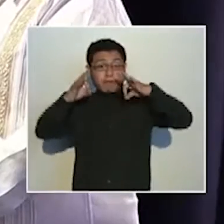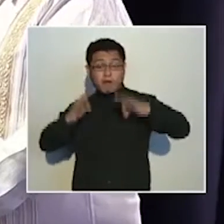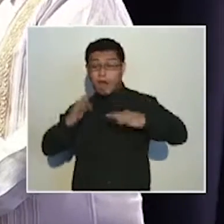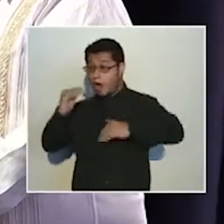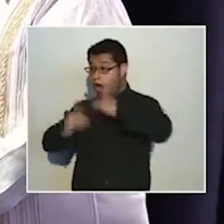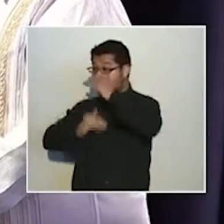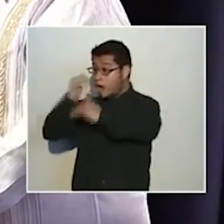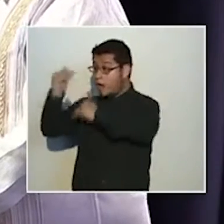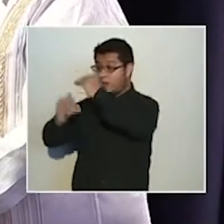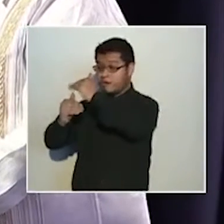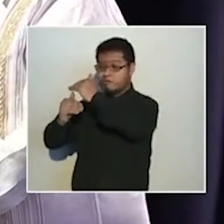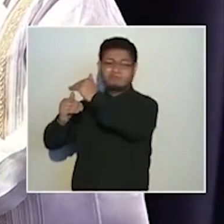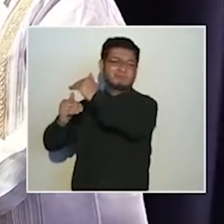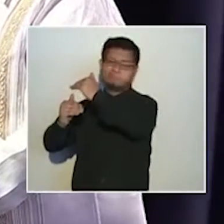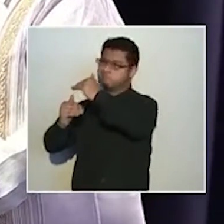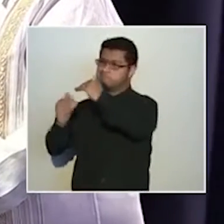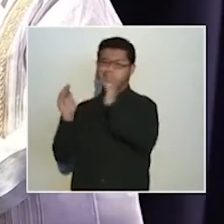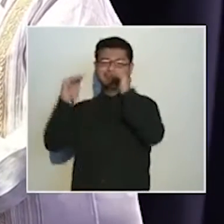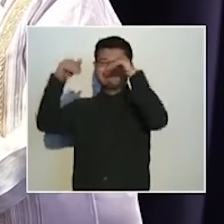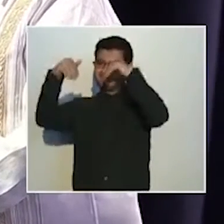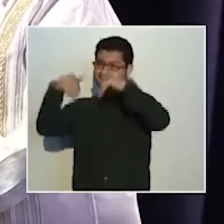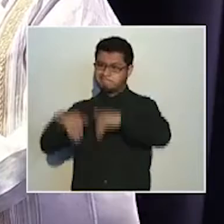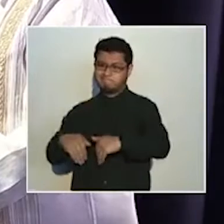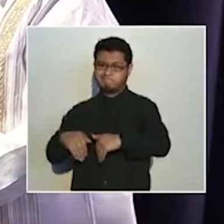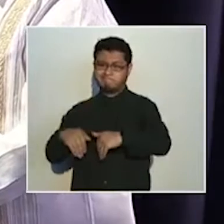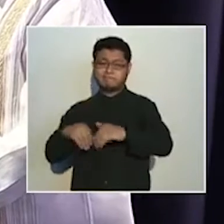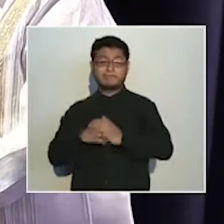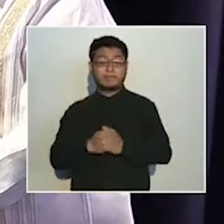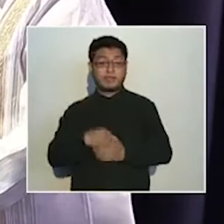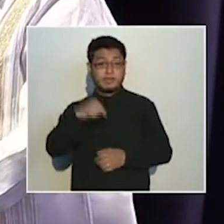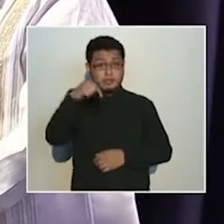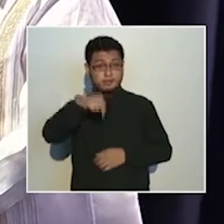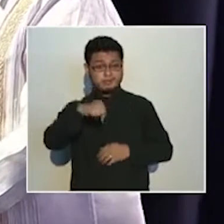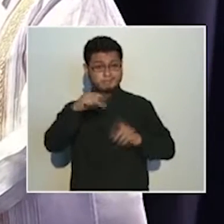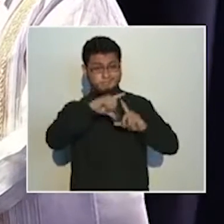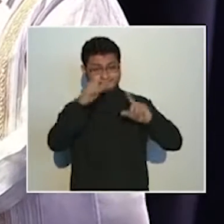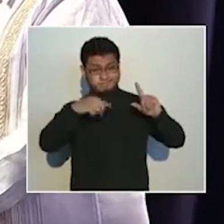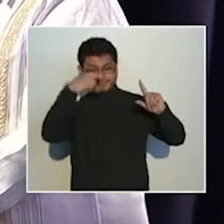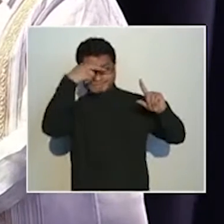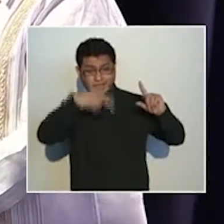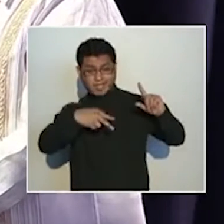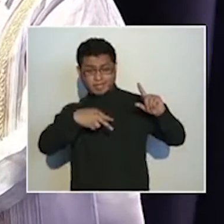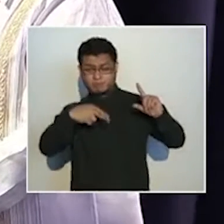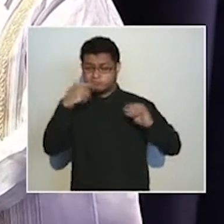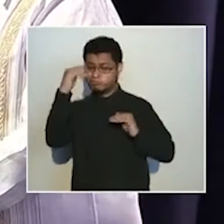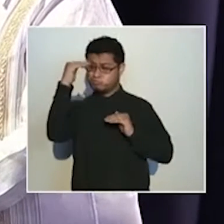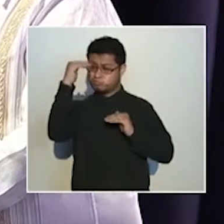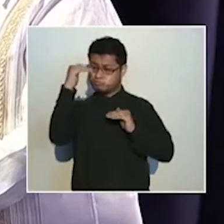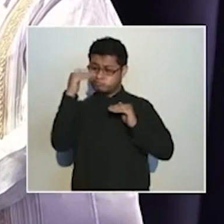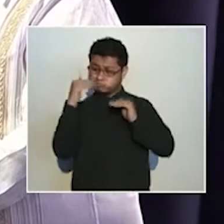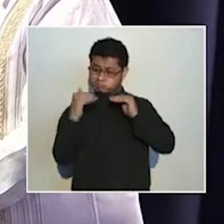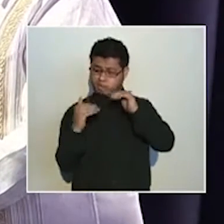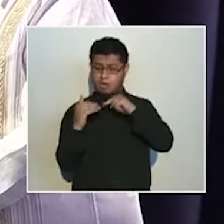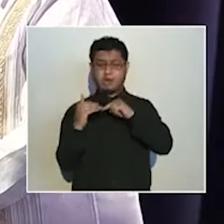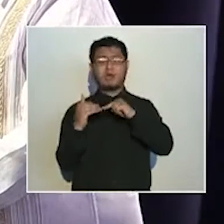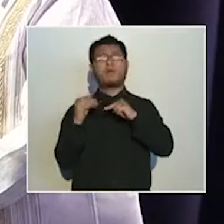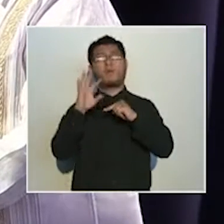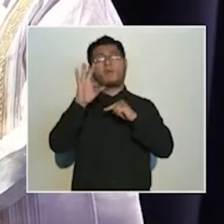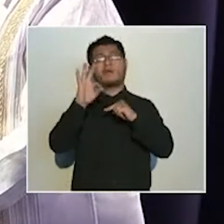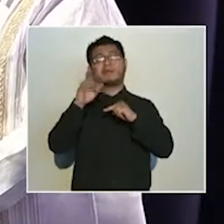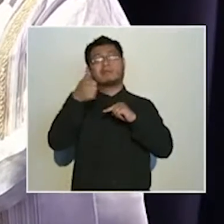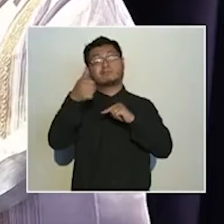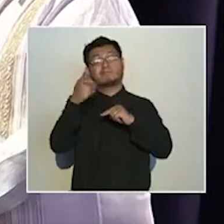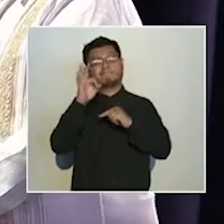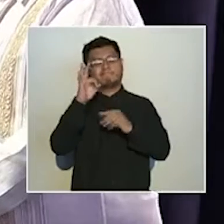84-85%. En el caso de México, se registró un decrecimiento del 46%, gracias a